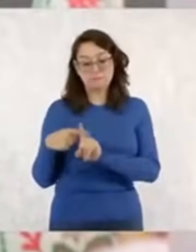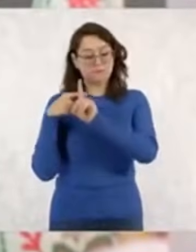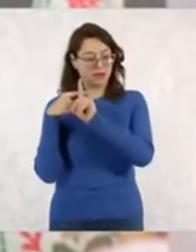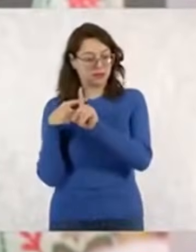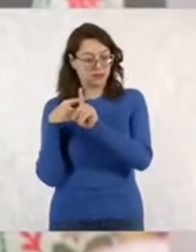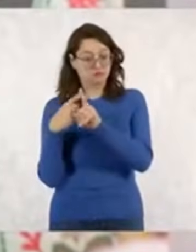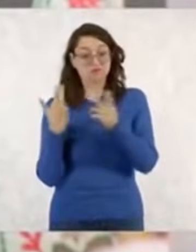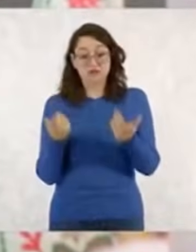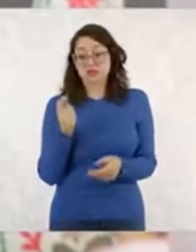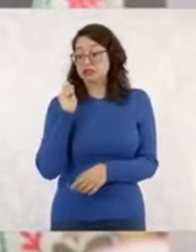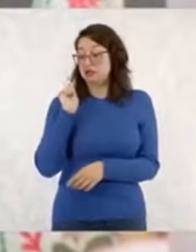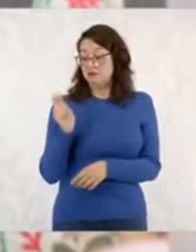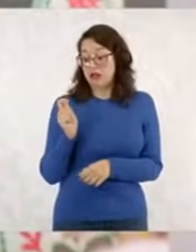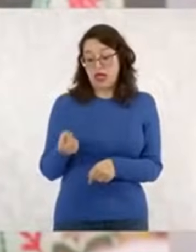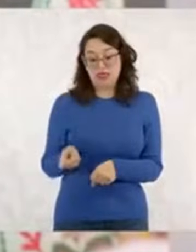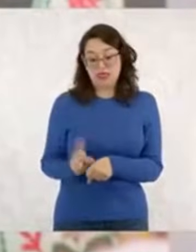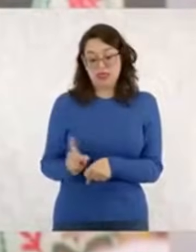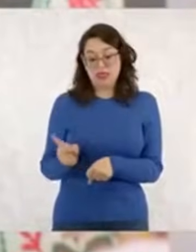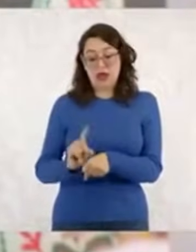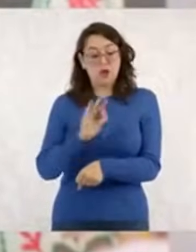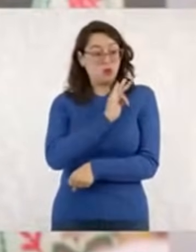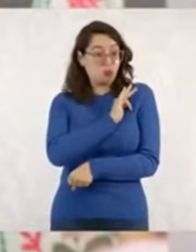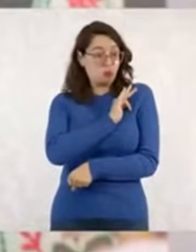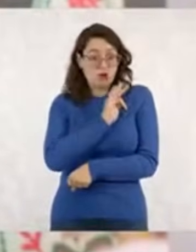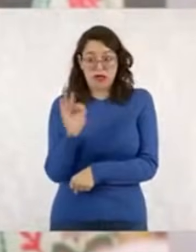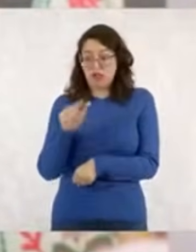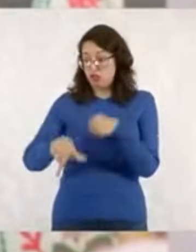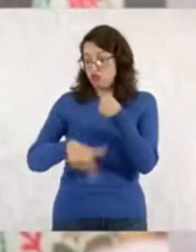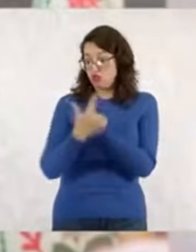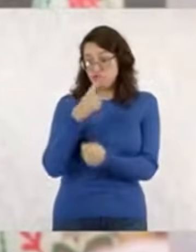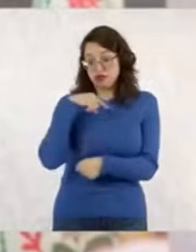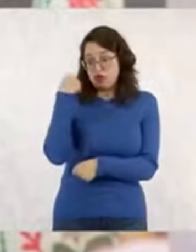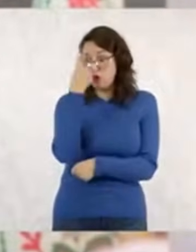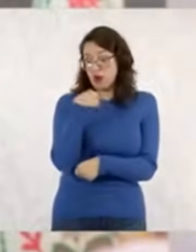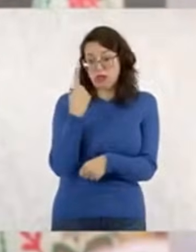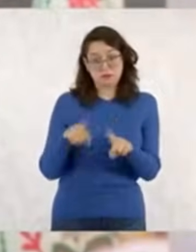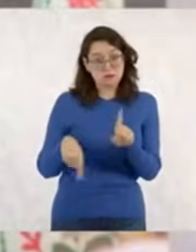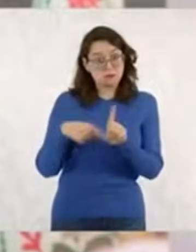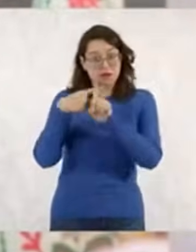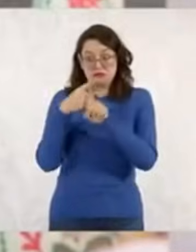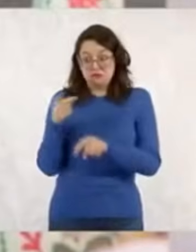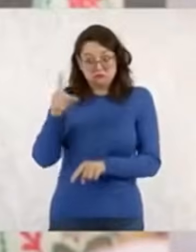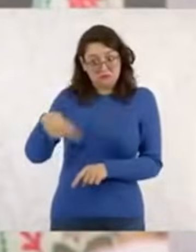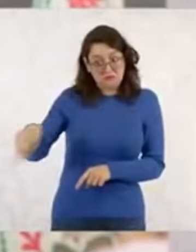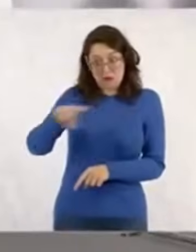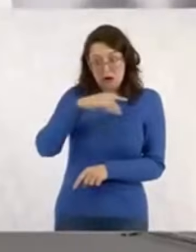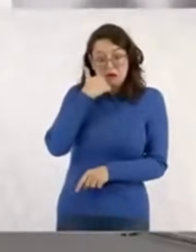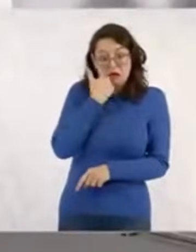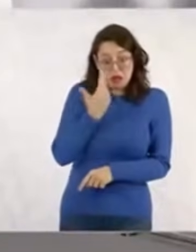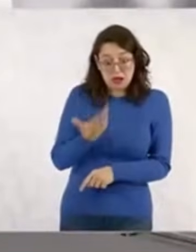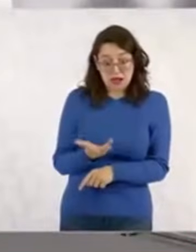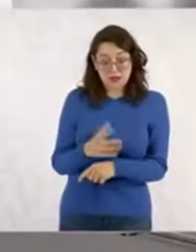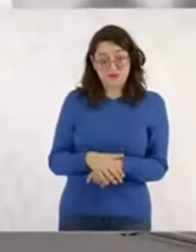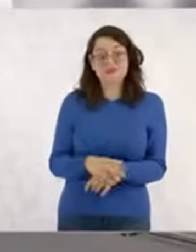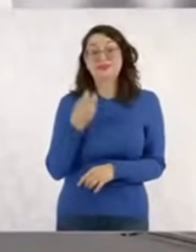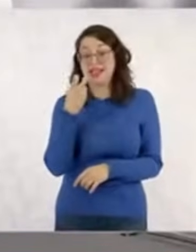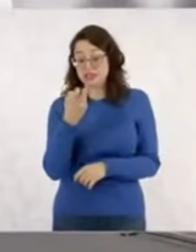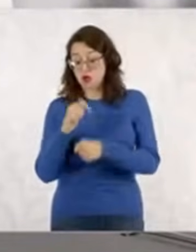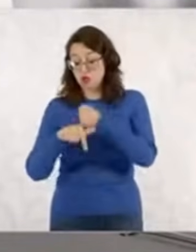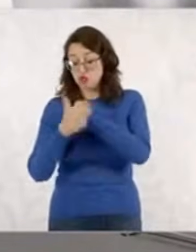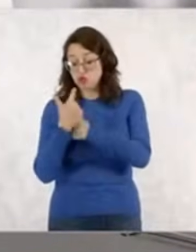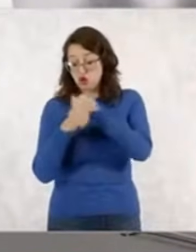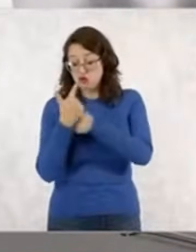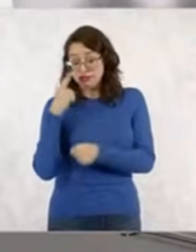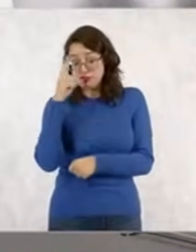con la posibilidad de trabajar hasta 12 horas extraordinarias a la semana. Es importante reiterar que las horas extraordinarias no